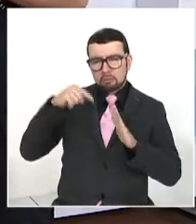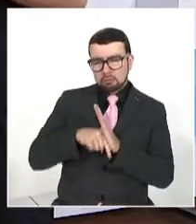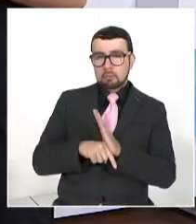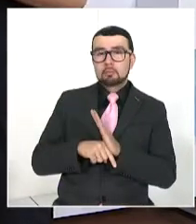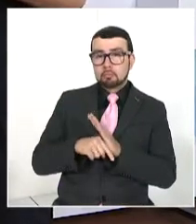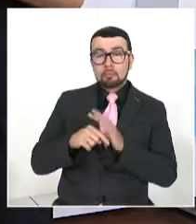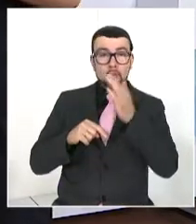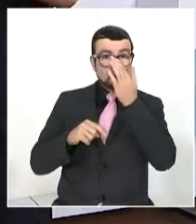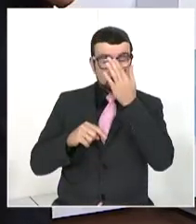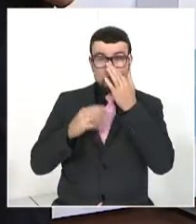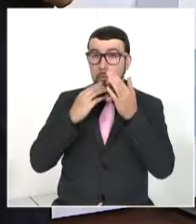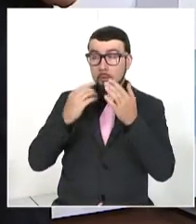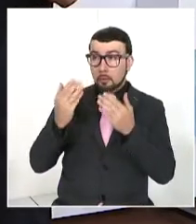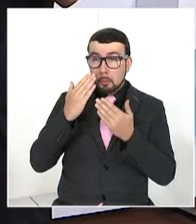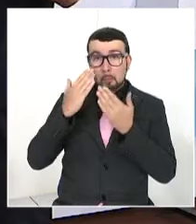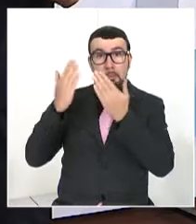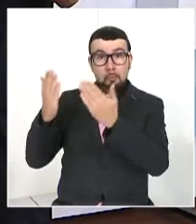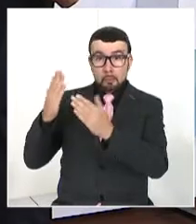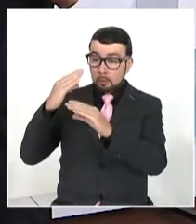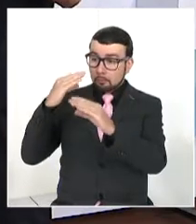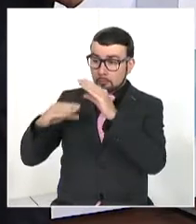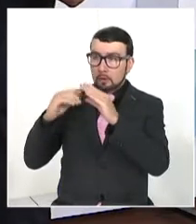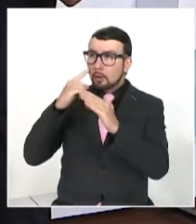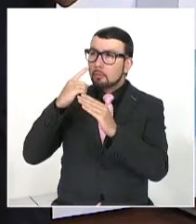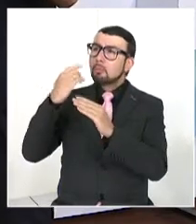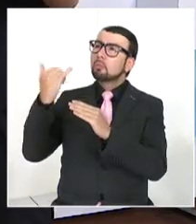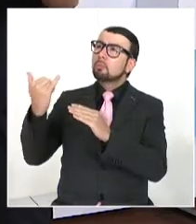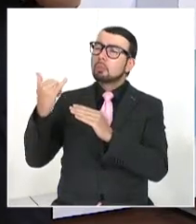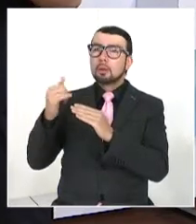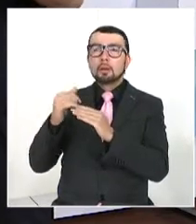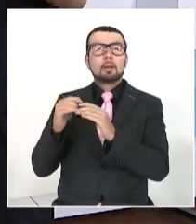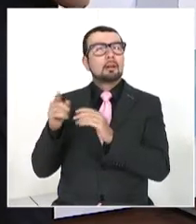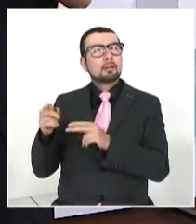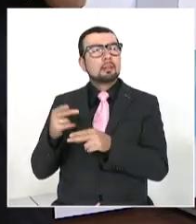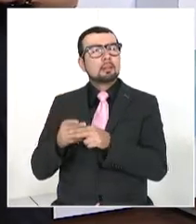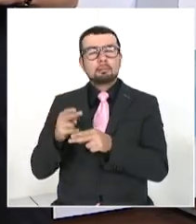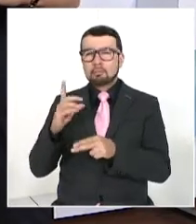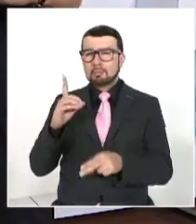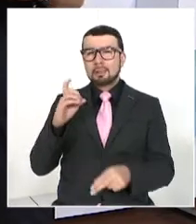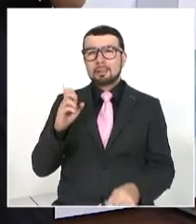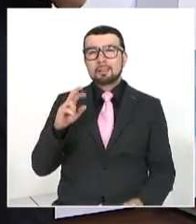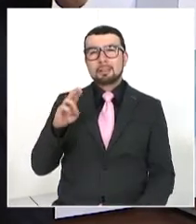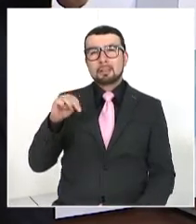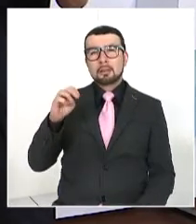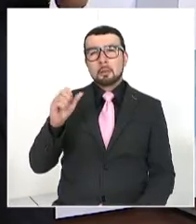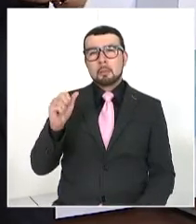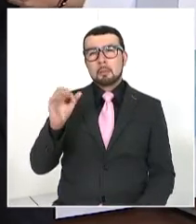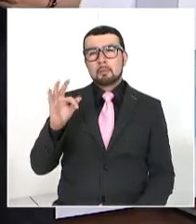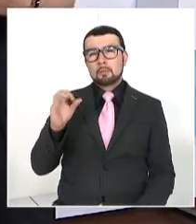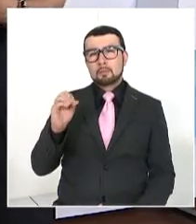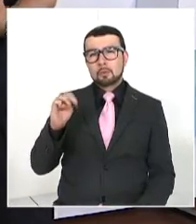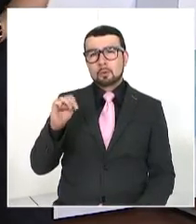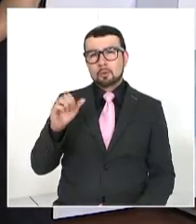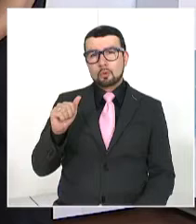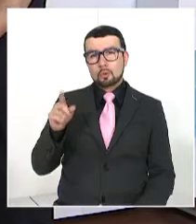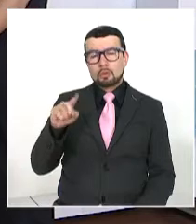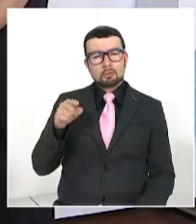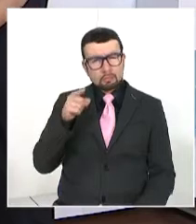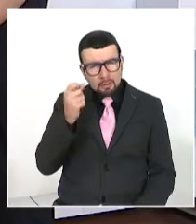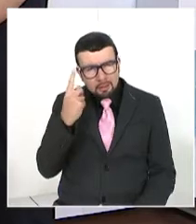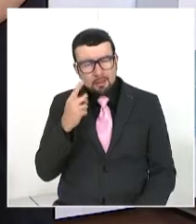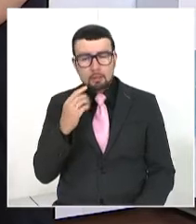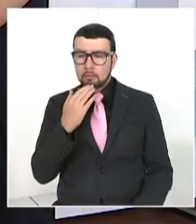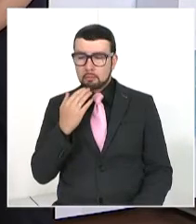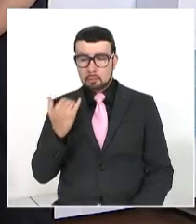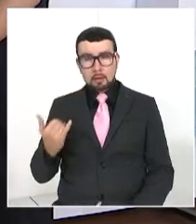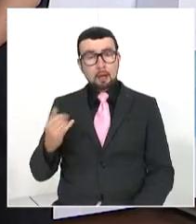podemos mostrar una imagen a ustedes si nos ayudan detrás de cámaras con dermatomas, para que ustedes entiendan un poco de cómo los nervios, ciertos